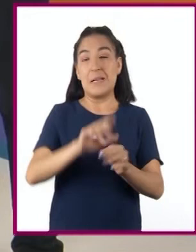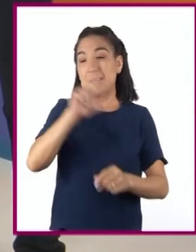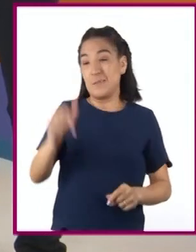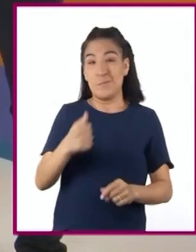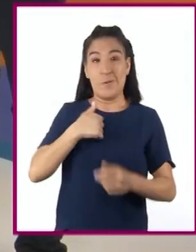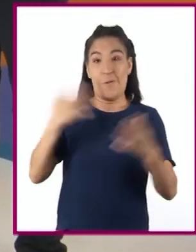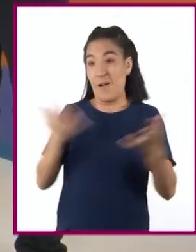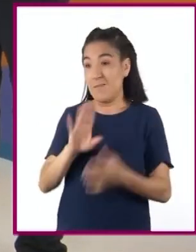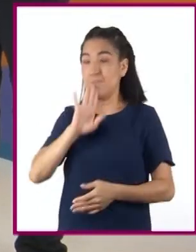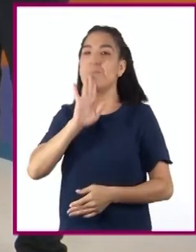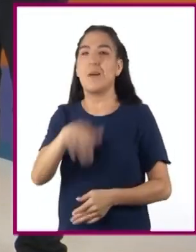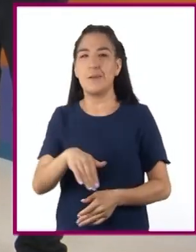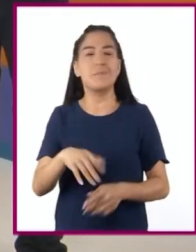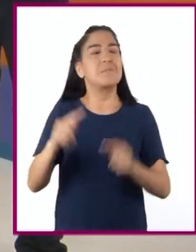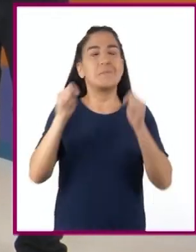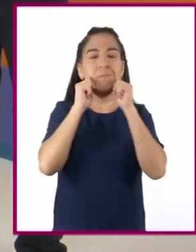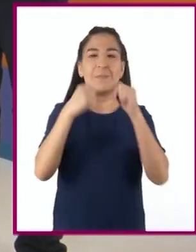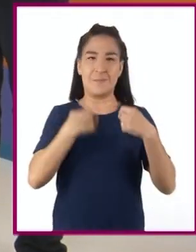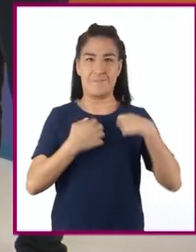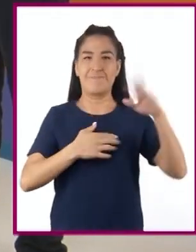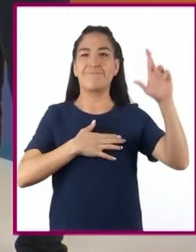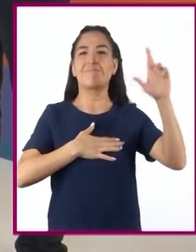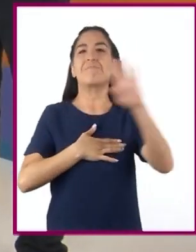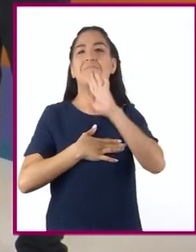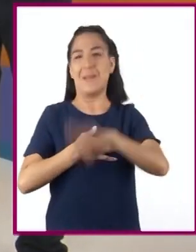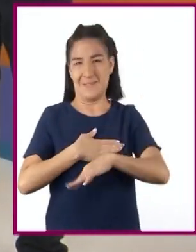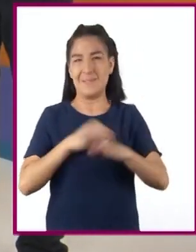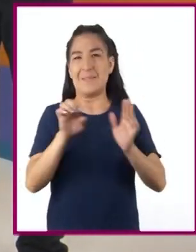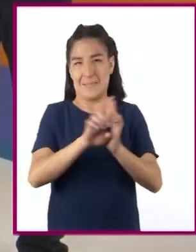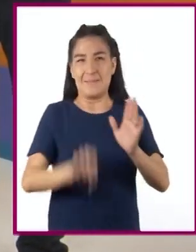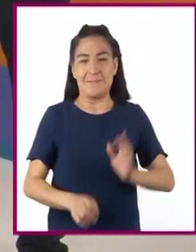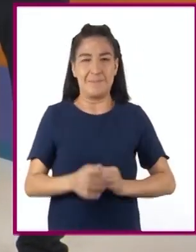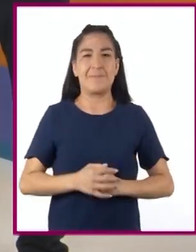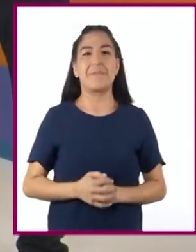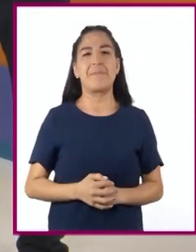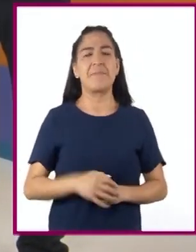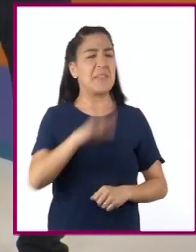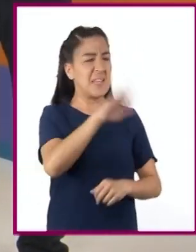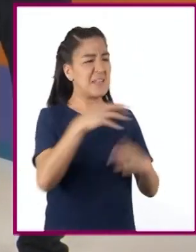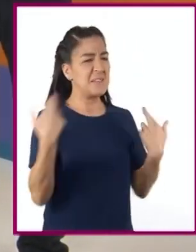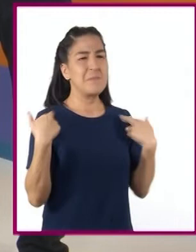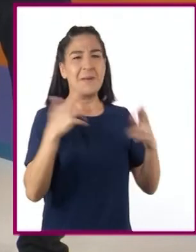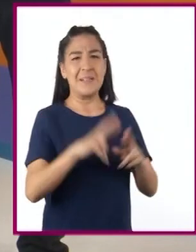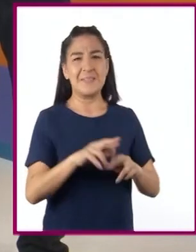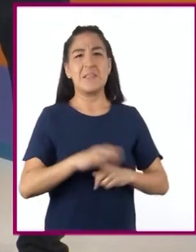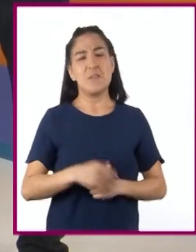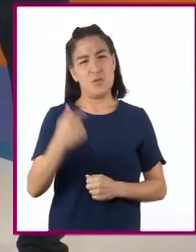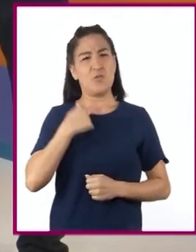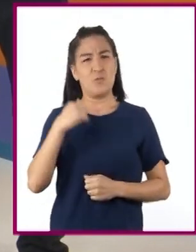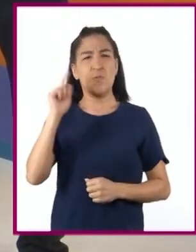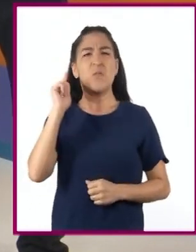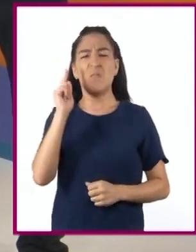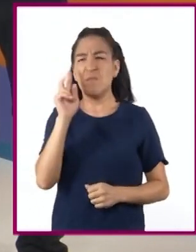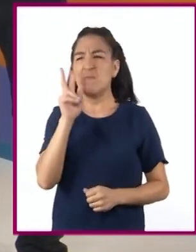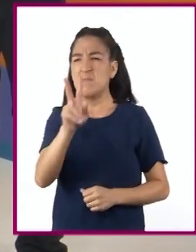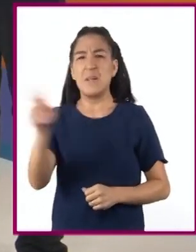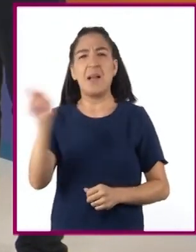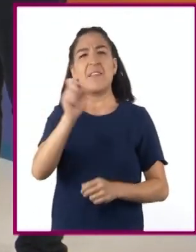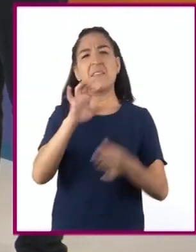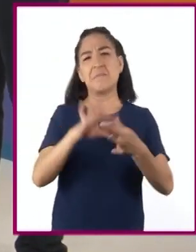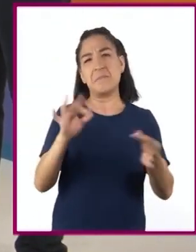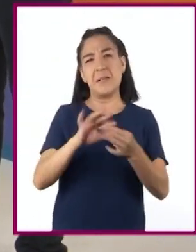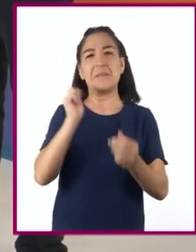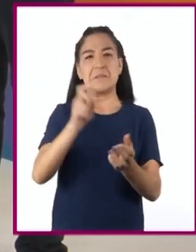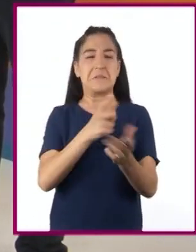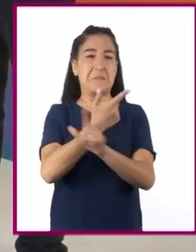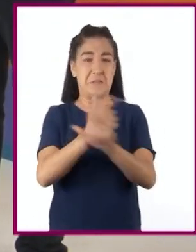las decisiones tomadas. Maestra Guadalupe, pero he oído que tenemos derecho a ser libres sin restricción o condición